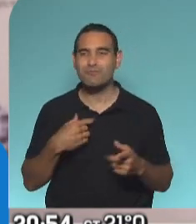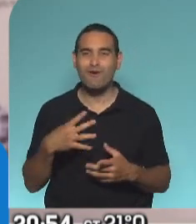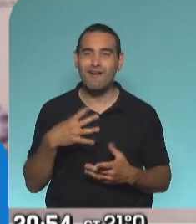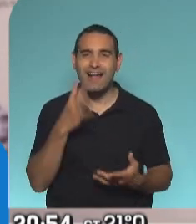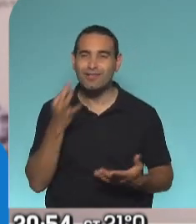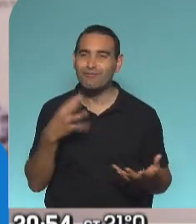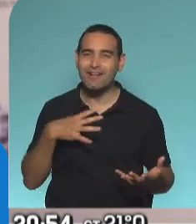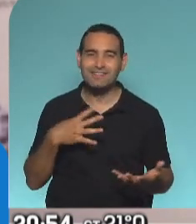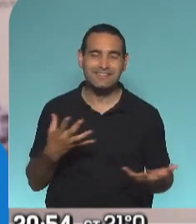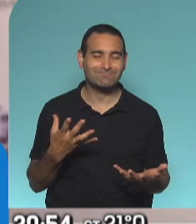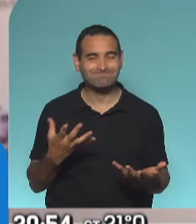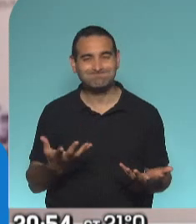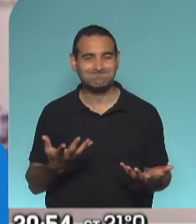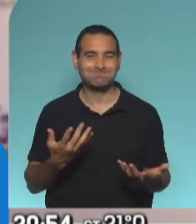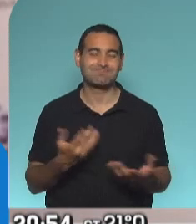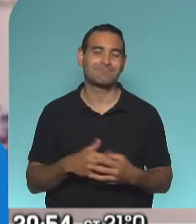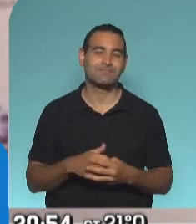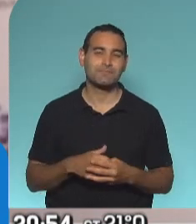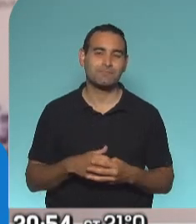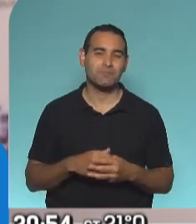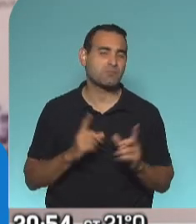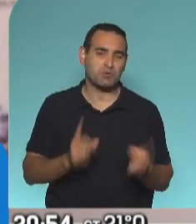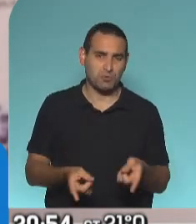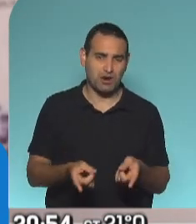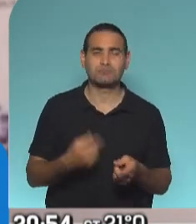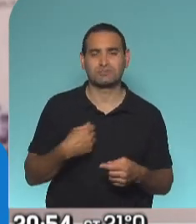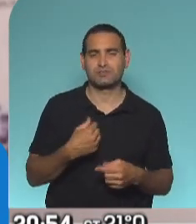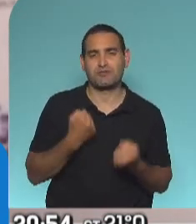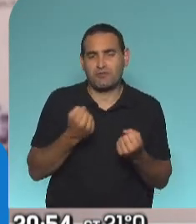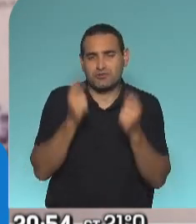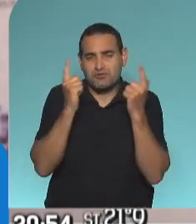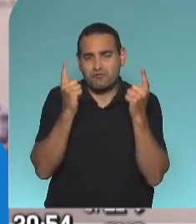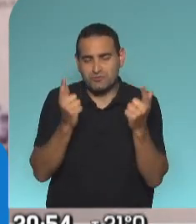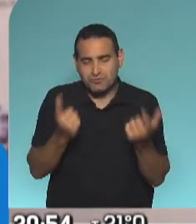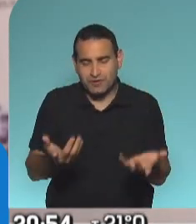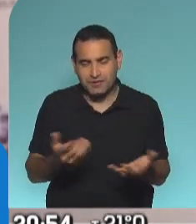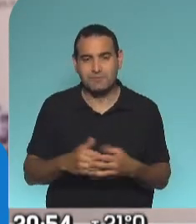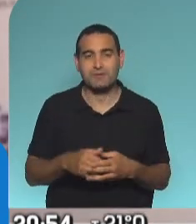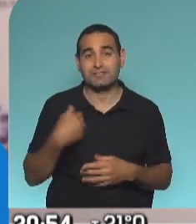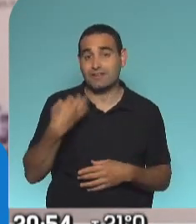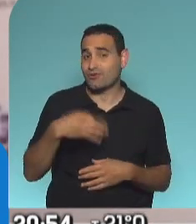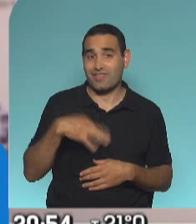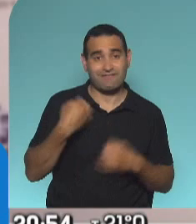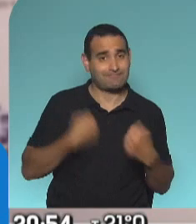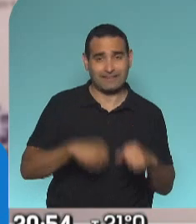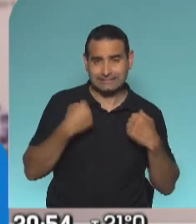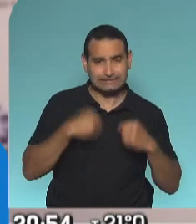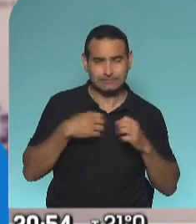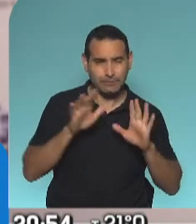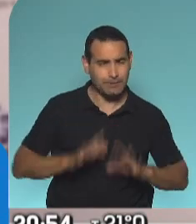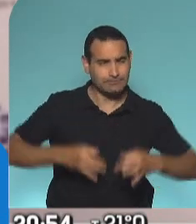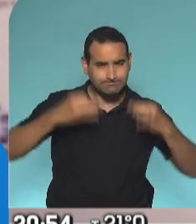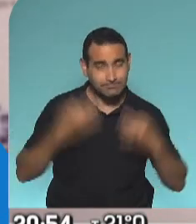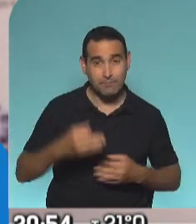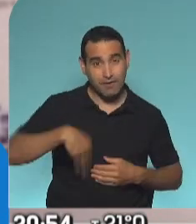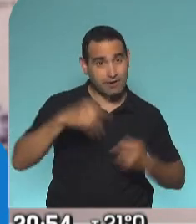al torneo, pero más allá de eso, tratando de disfrutar cada momento y también entendiendo que tengo que entrenar y prepararme muy bien, porque